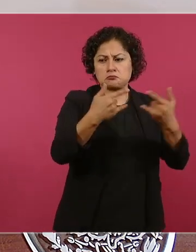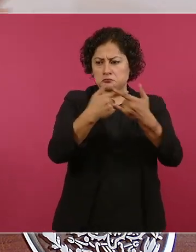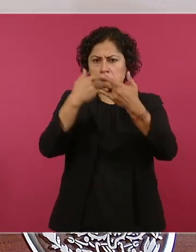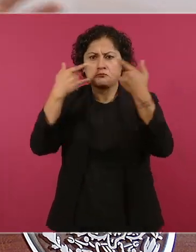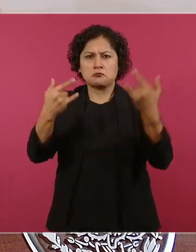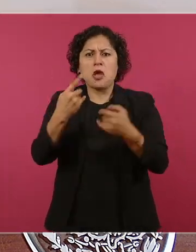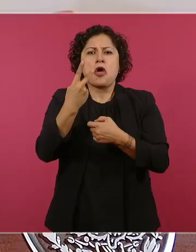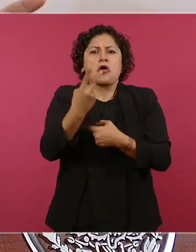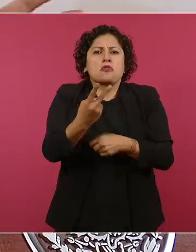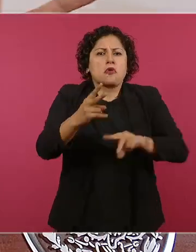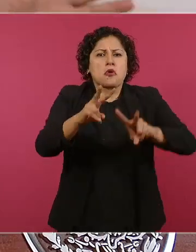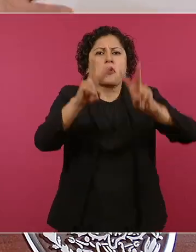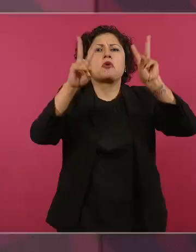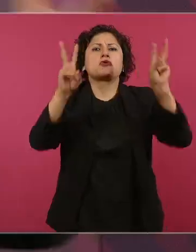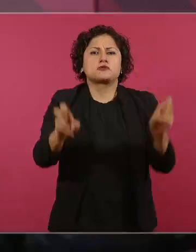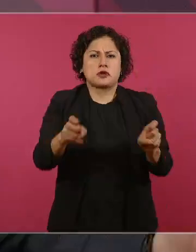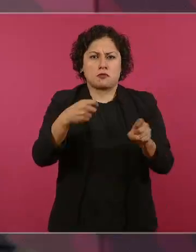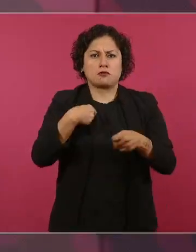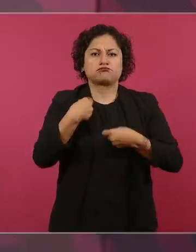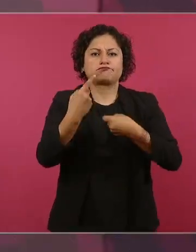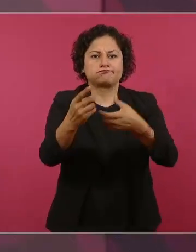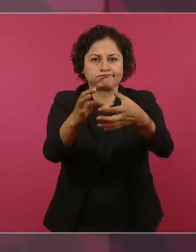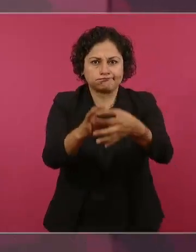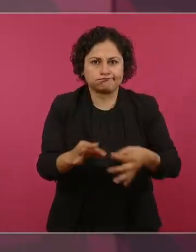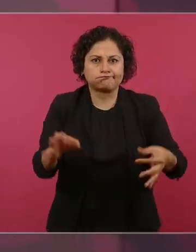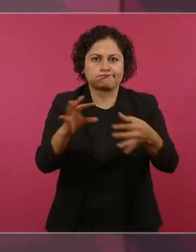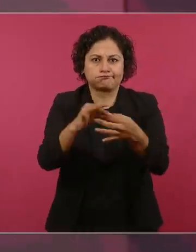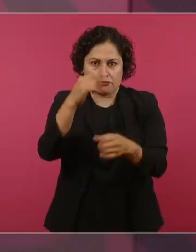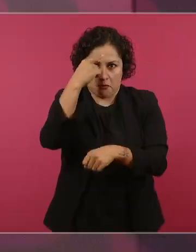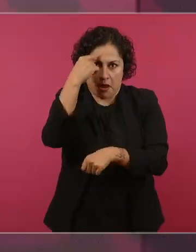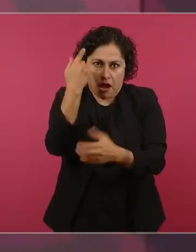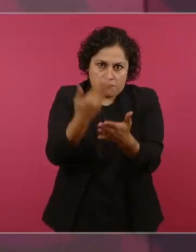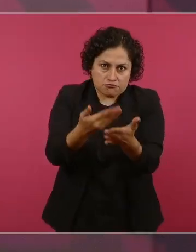para que vean lo que les estoy planteando.